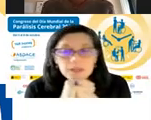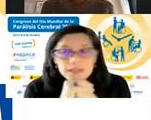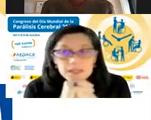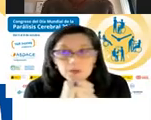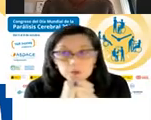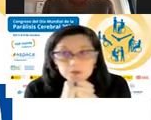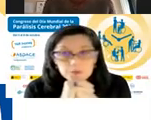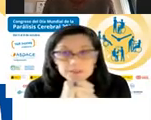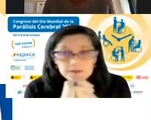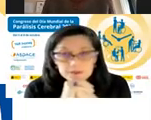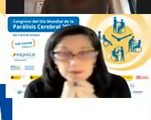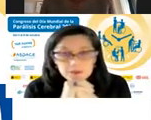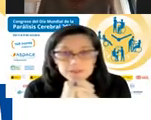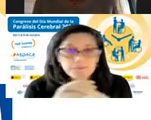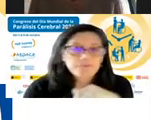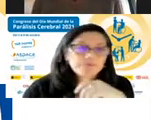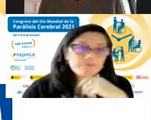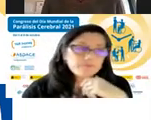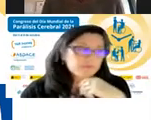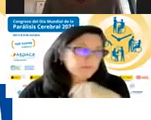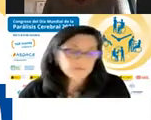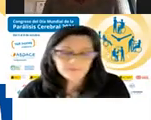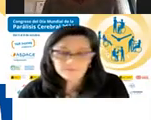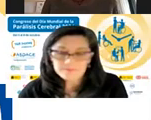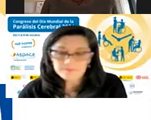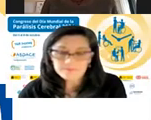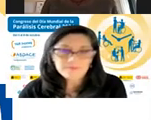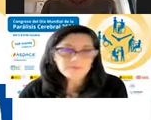trabajo y conocer vuestras valoraciones.